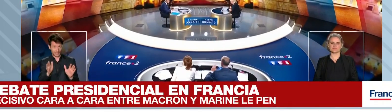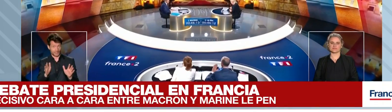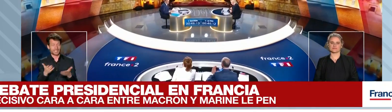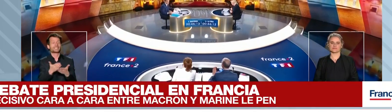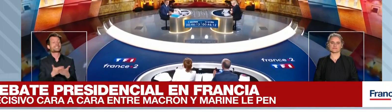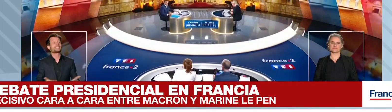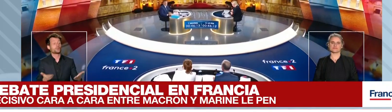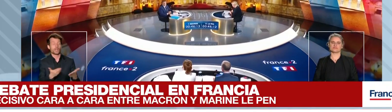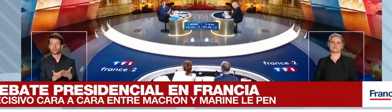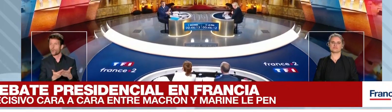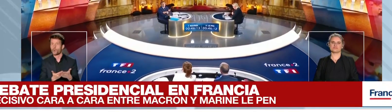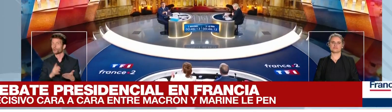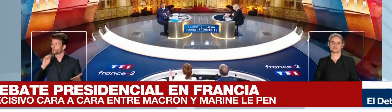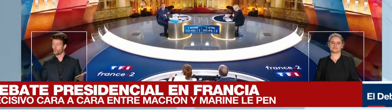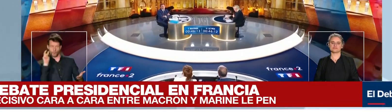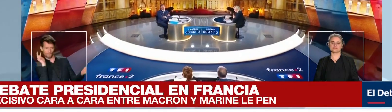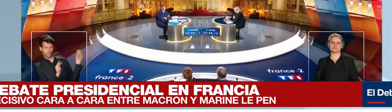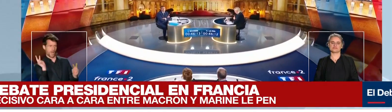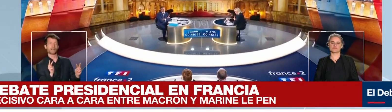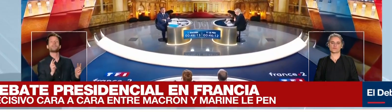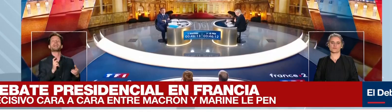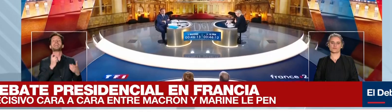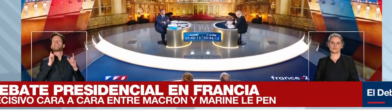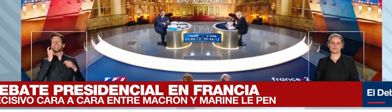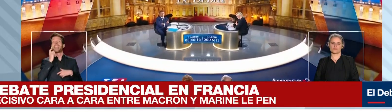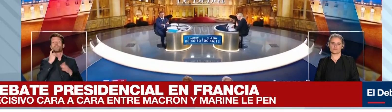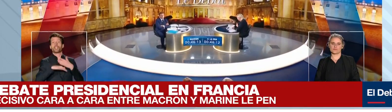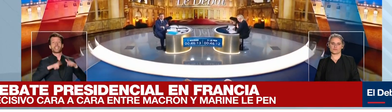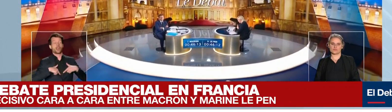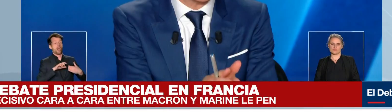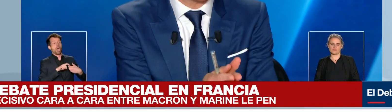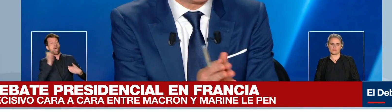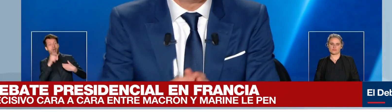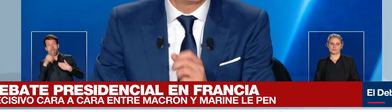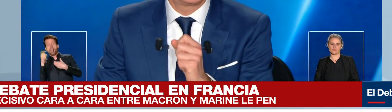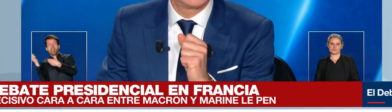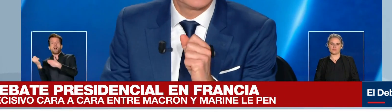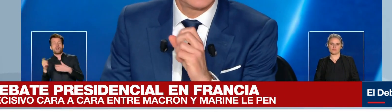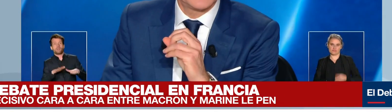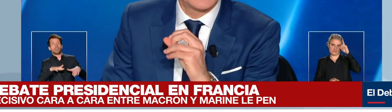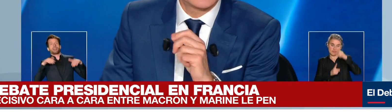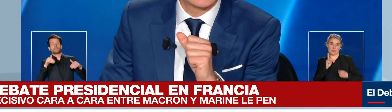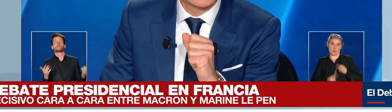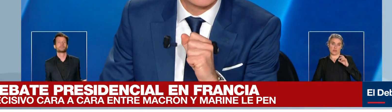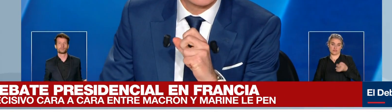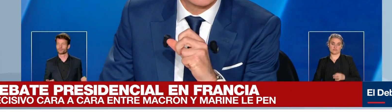¿Cómo evitar que esto continúe? La decadencia de los del conocimiento de